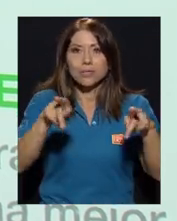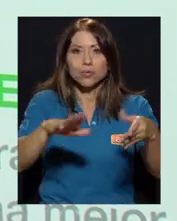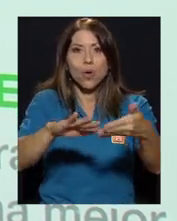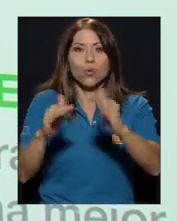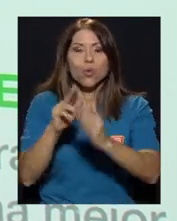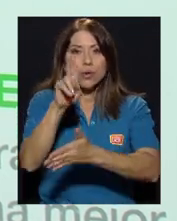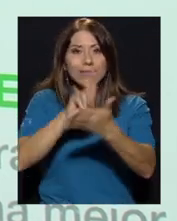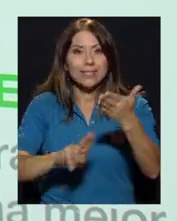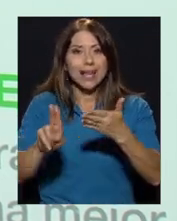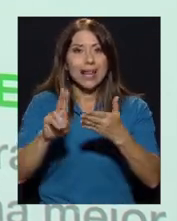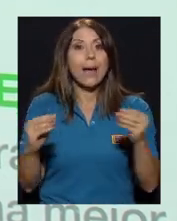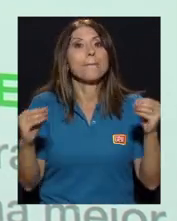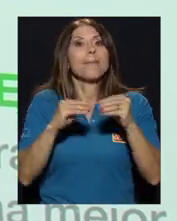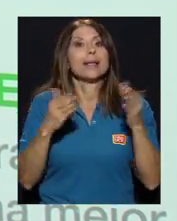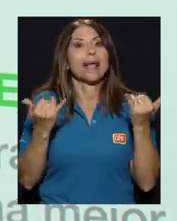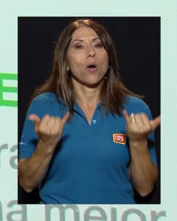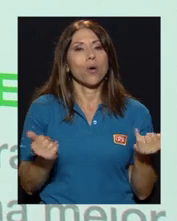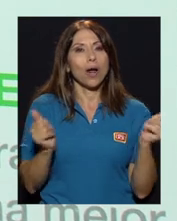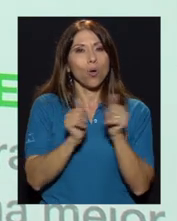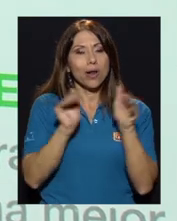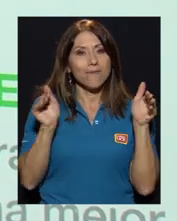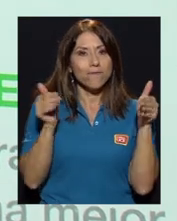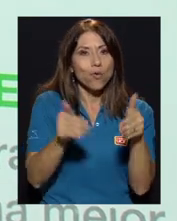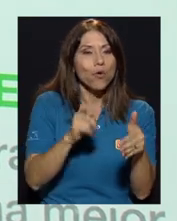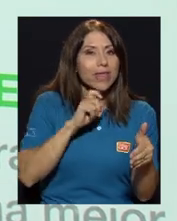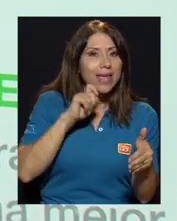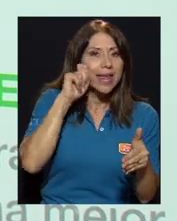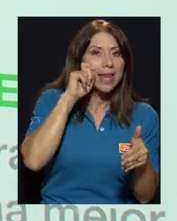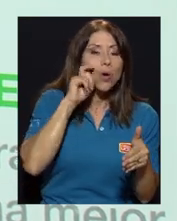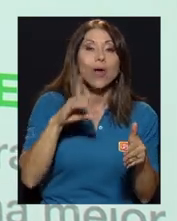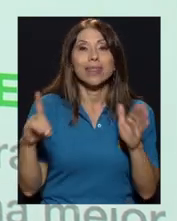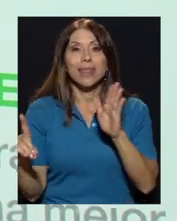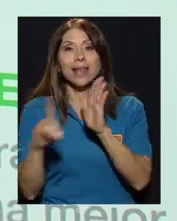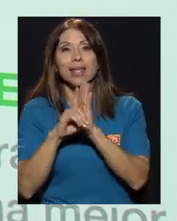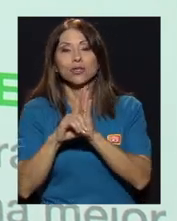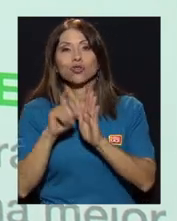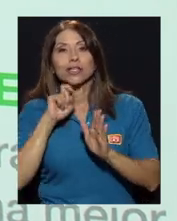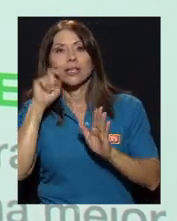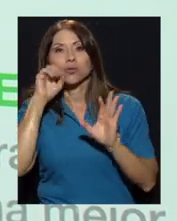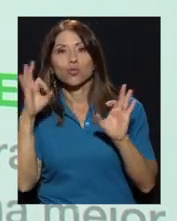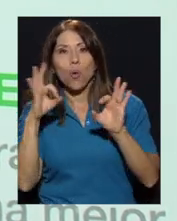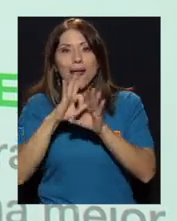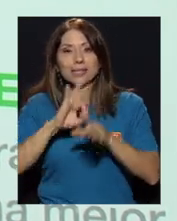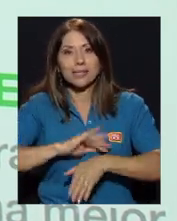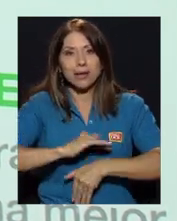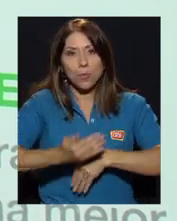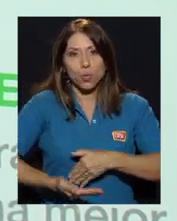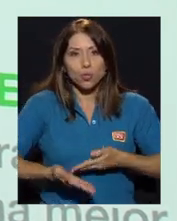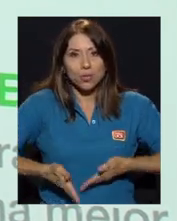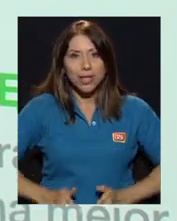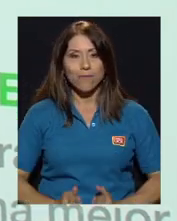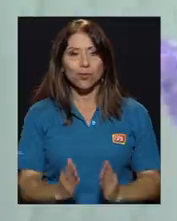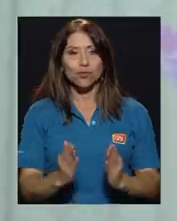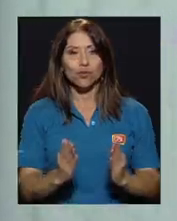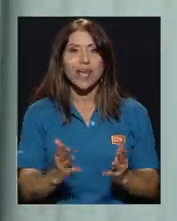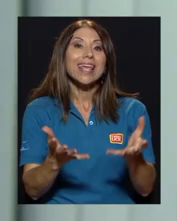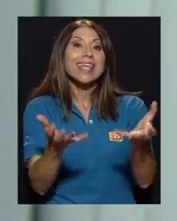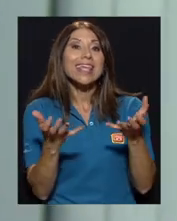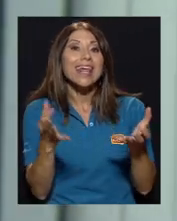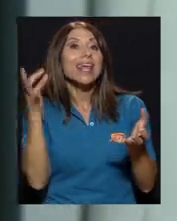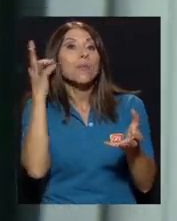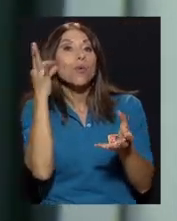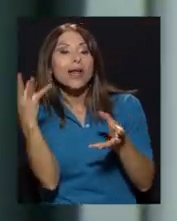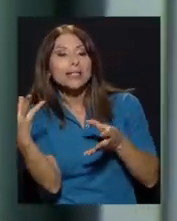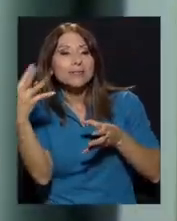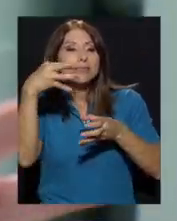y más ahora con el enfoque de género y derechos sexuales y reproductivos, se quiere la inmersión de las mujeres en